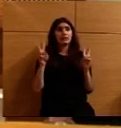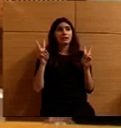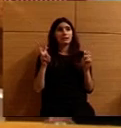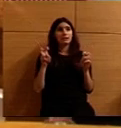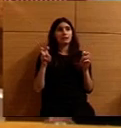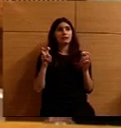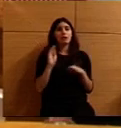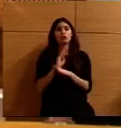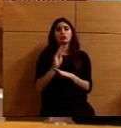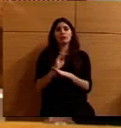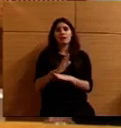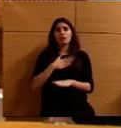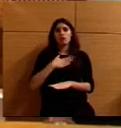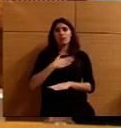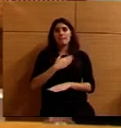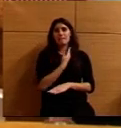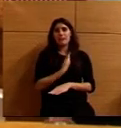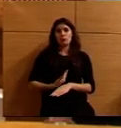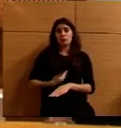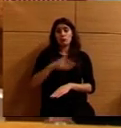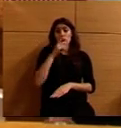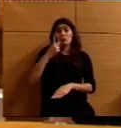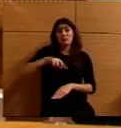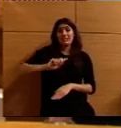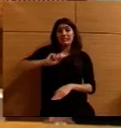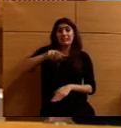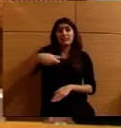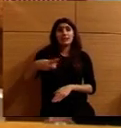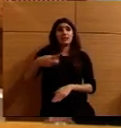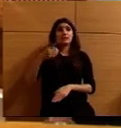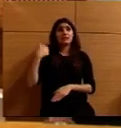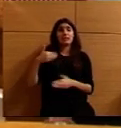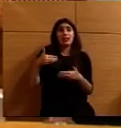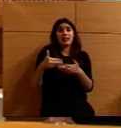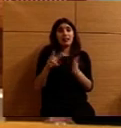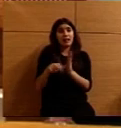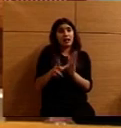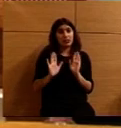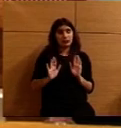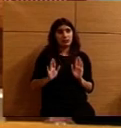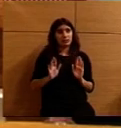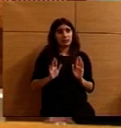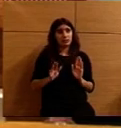la conservación del patrimonio histórico-artístico, sobre todo porque el mes que viene igual llegamos como un poco tarde.